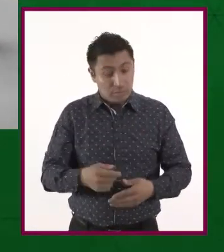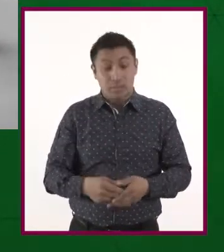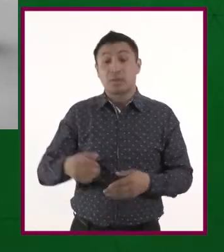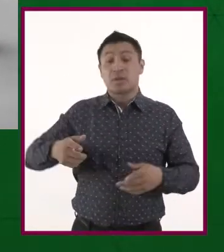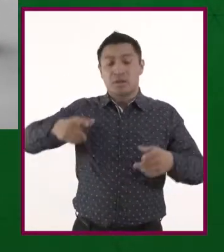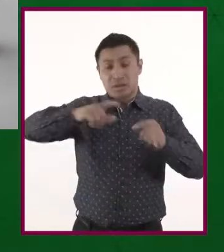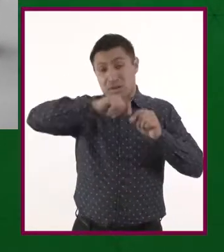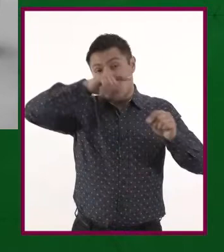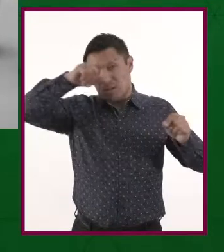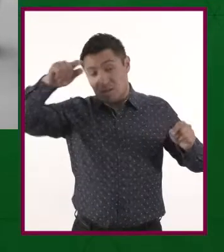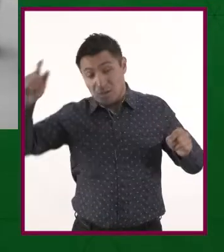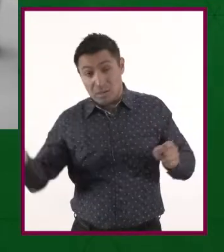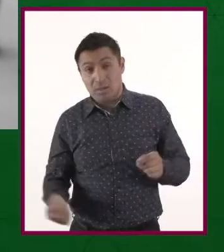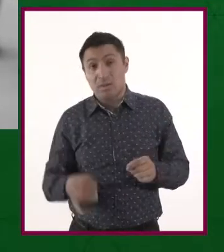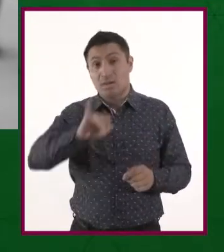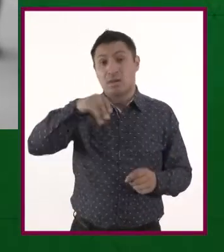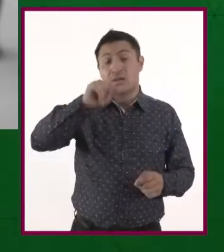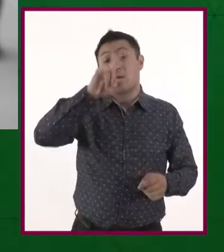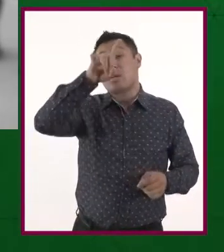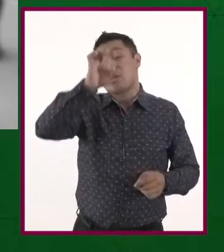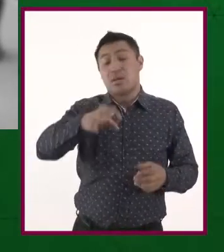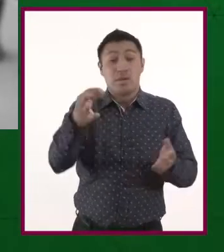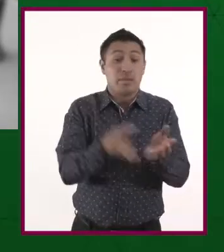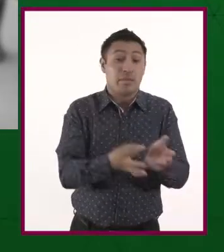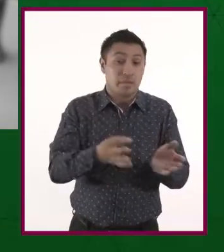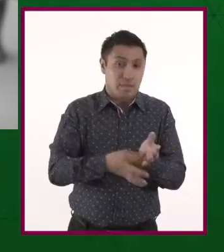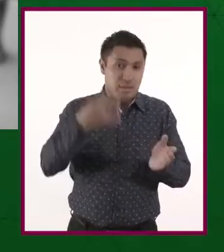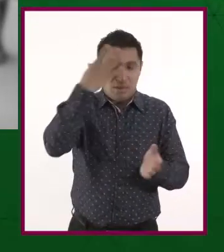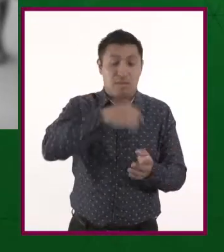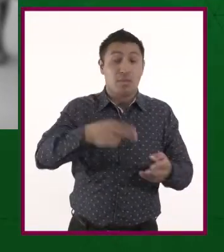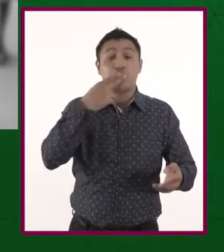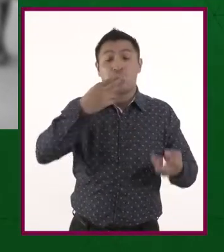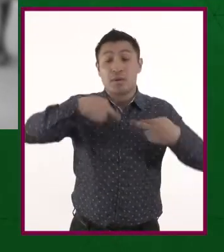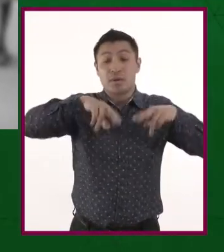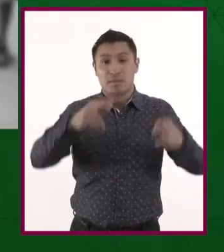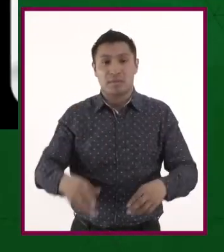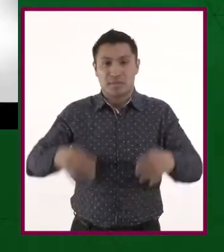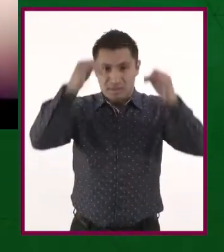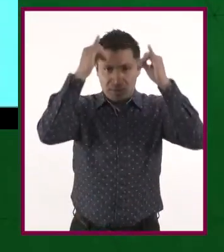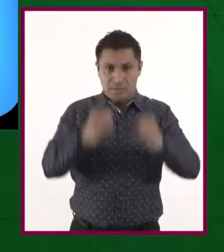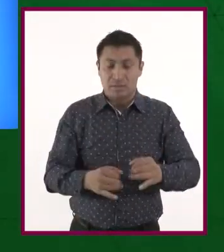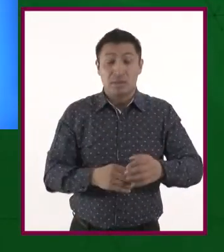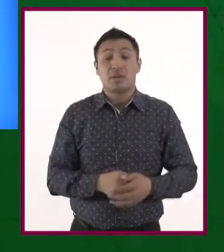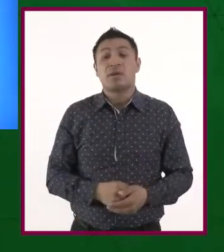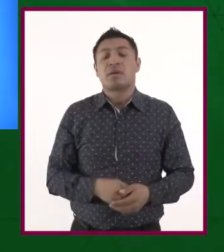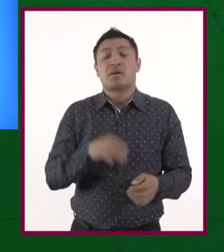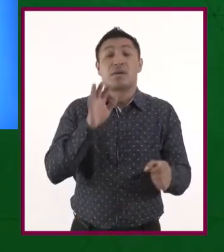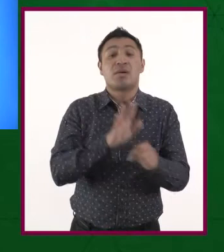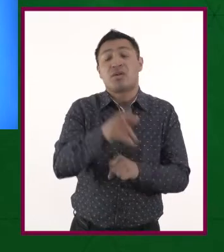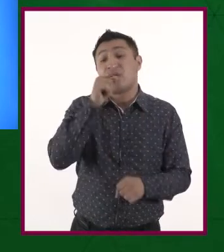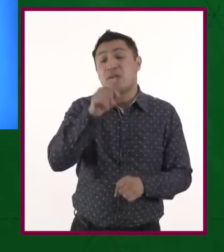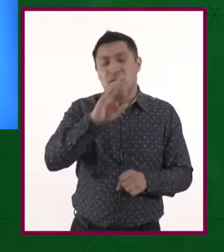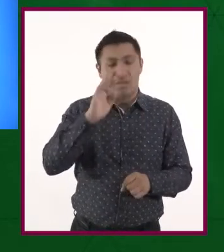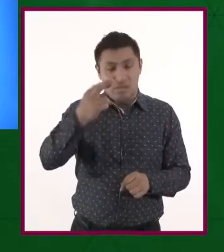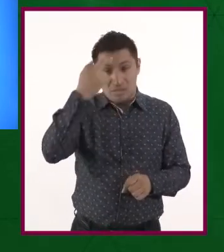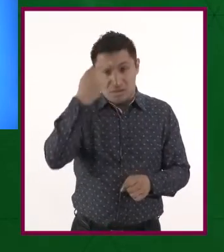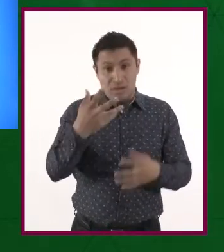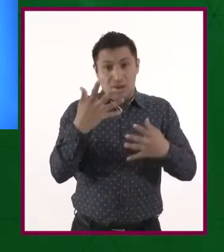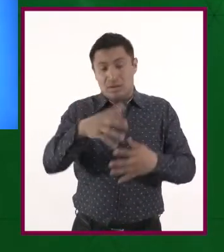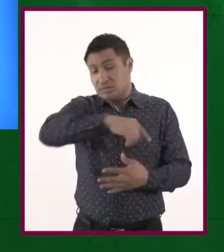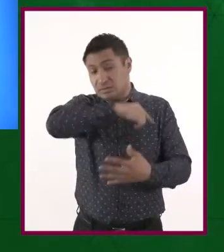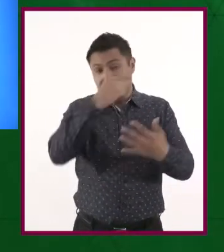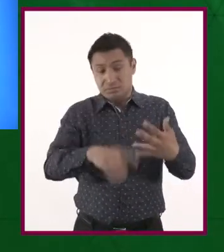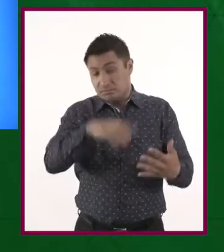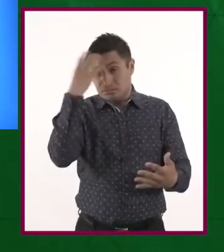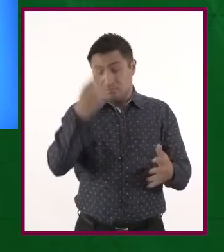el jade y metales preciosos eran usados para representar su identidad. ¿Qué te dicen estas 5 fotografías